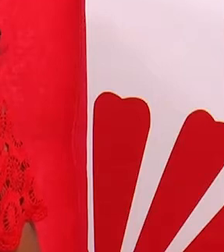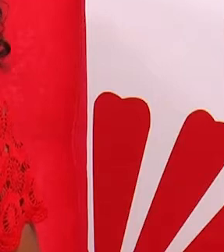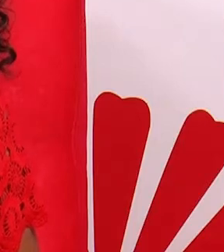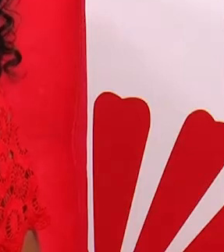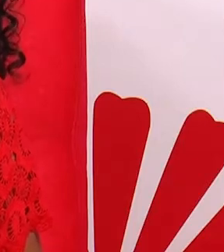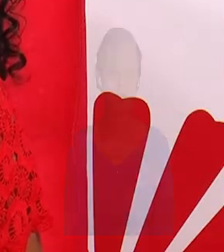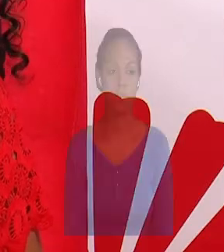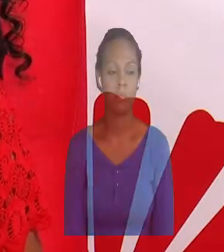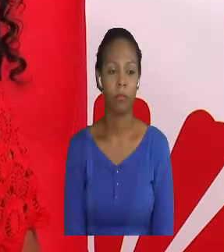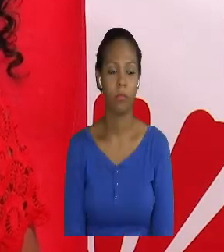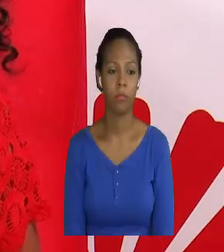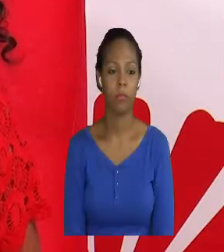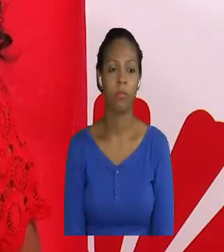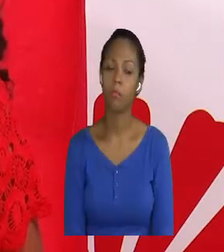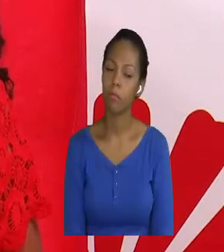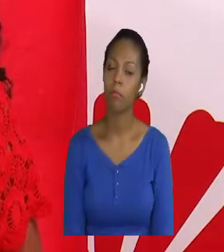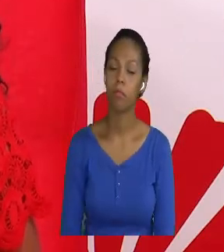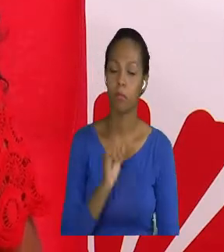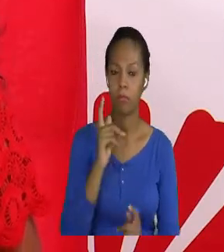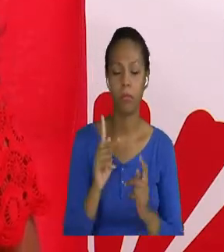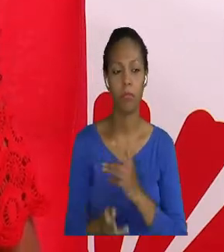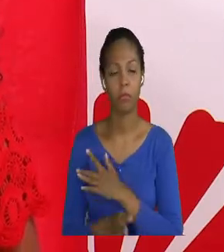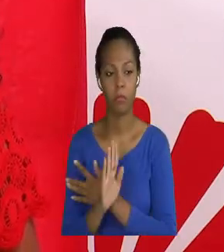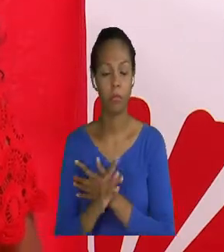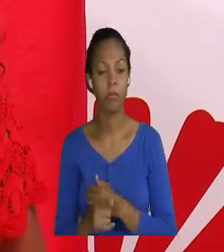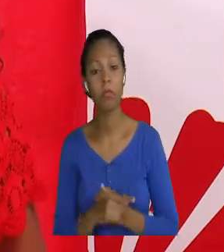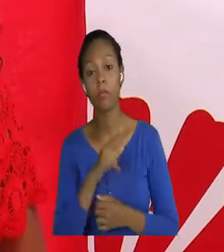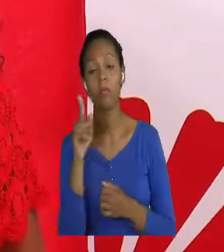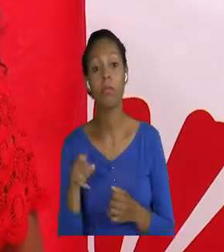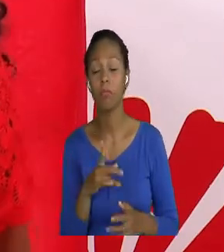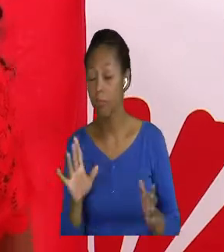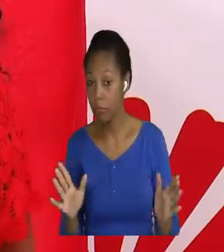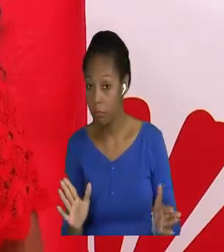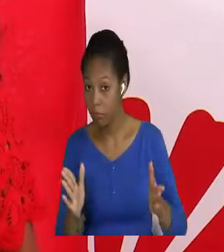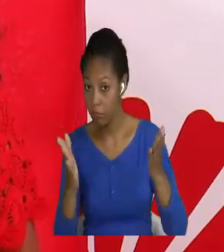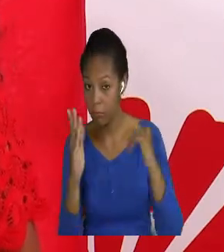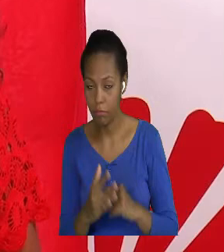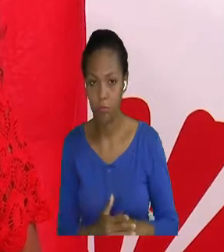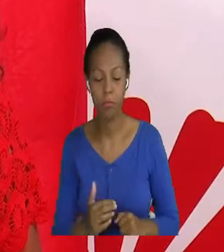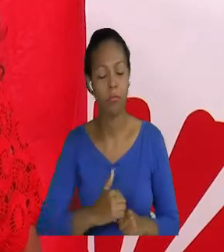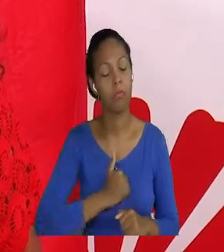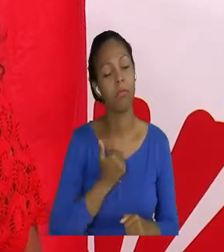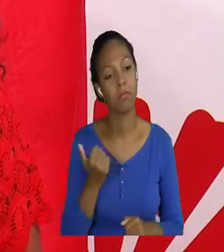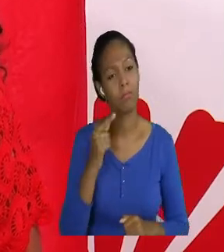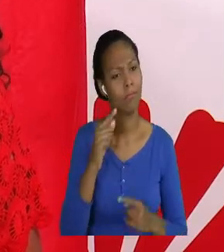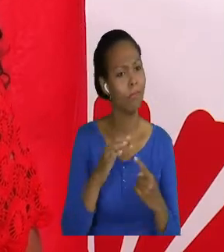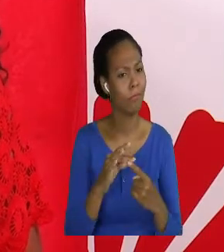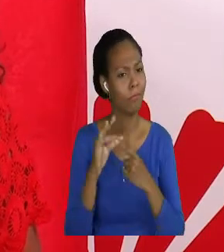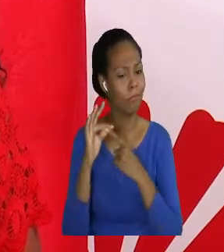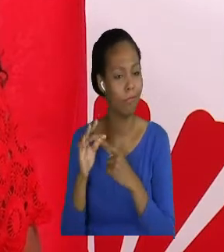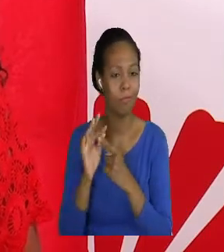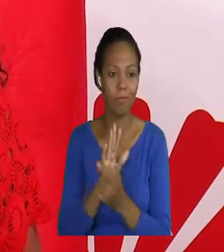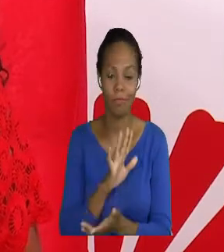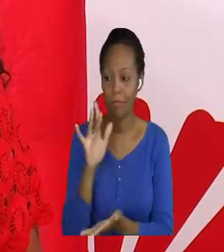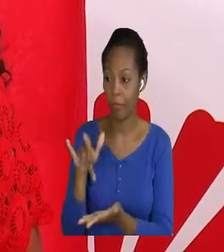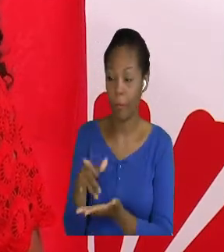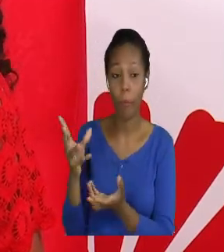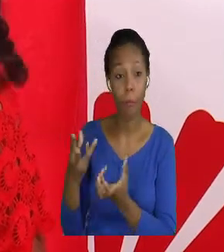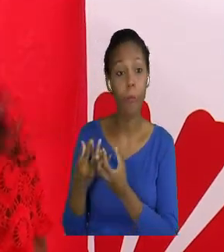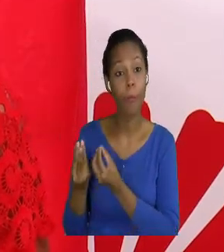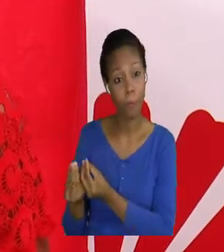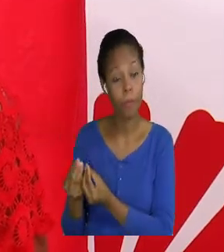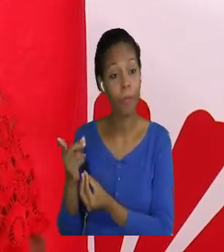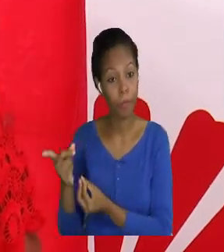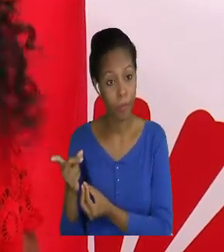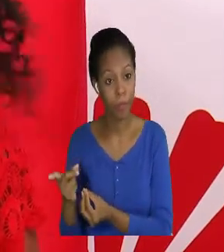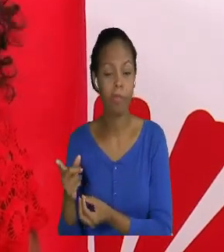Volvimos de nuestra pausa y les cuento que ustedes no pueden perder esta super oportunidad que tienen con esta institución que realiza pues